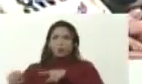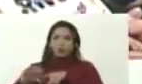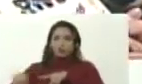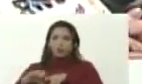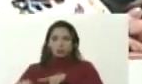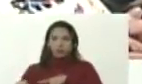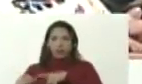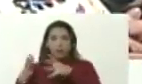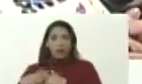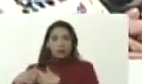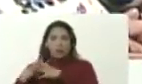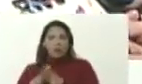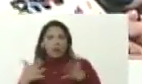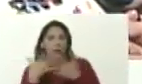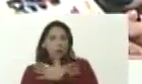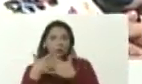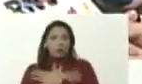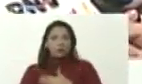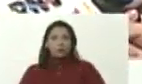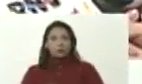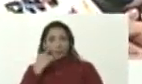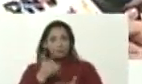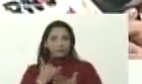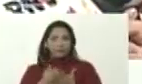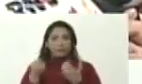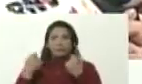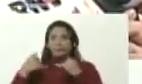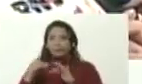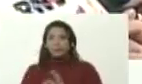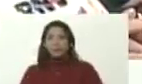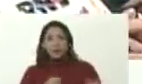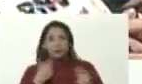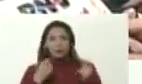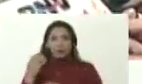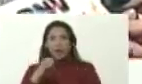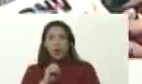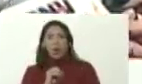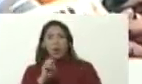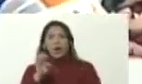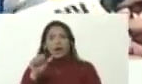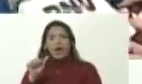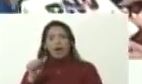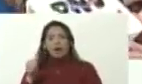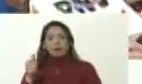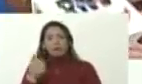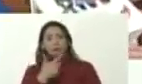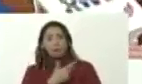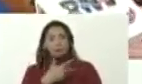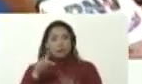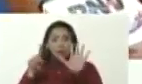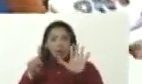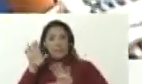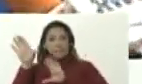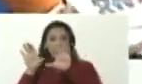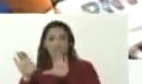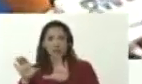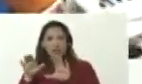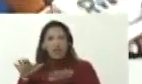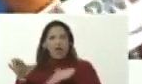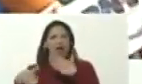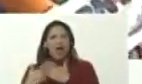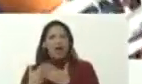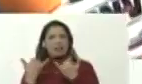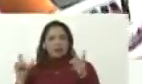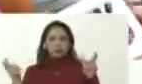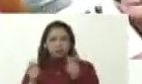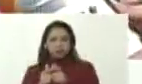una gran contradicción. Fíjense cuántos pasaron de la OEA, 30 y tantos países, 36 países, a llegar ahora a 11, a 10.